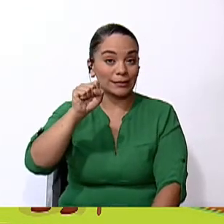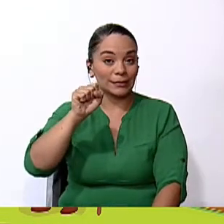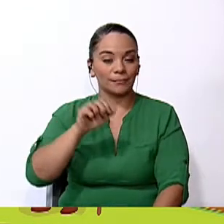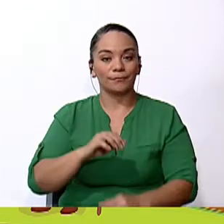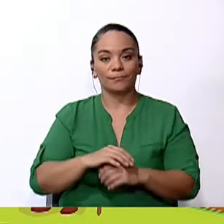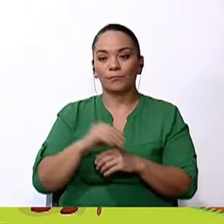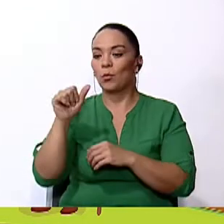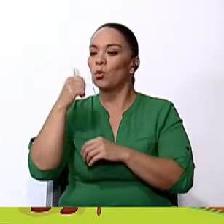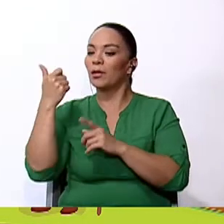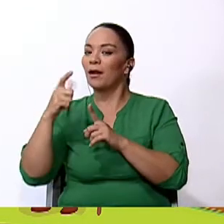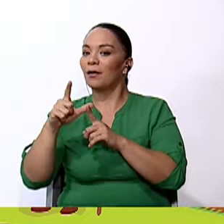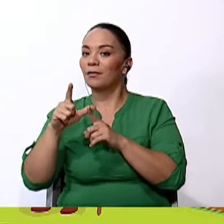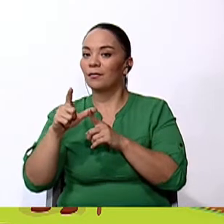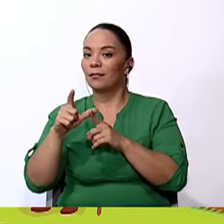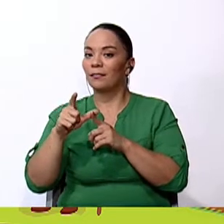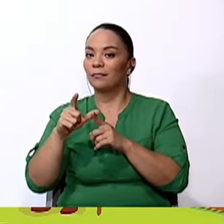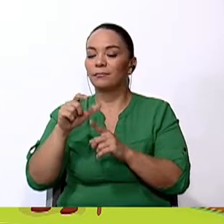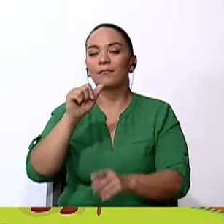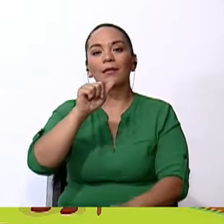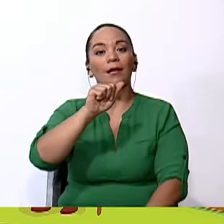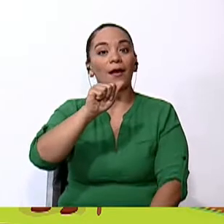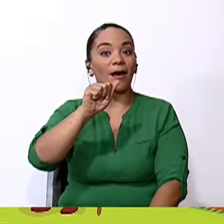o el disfraz de la A?